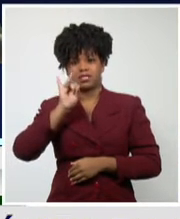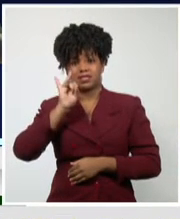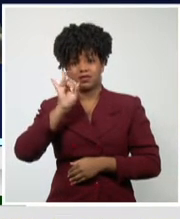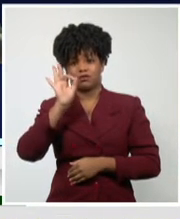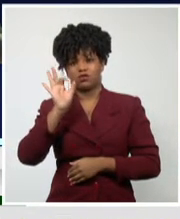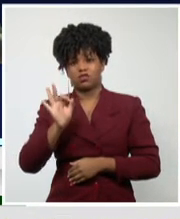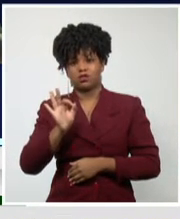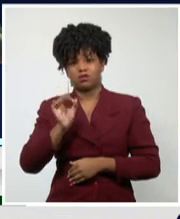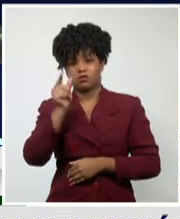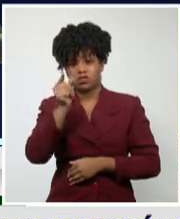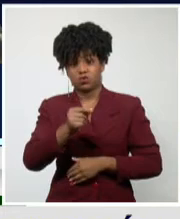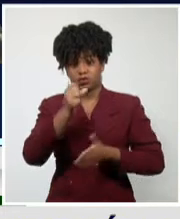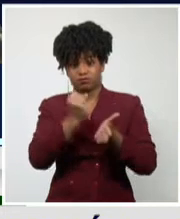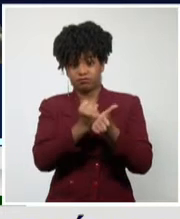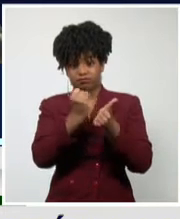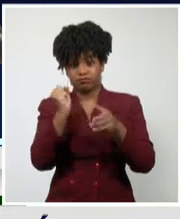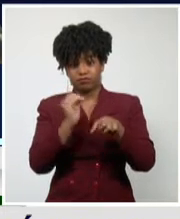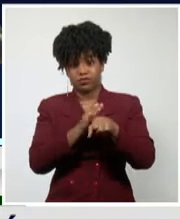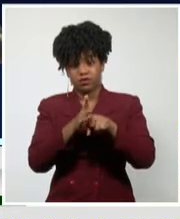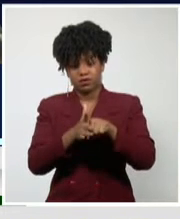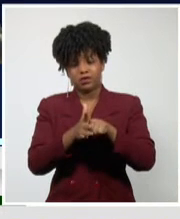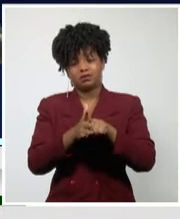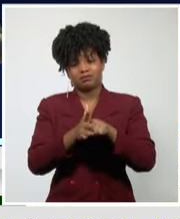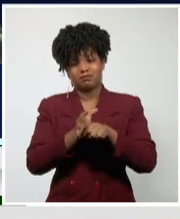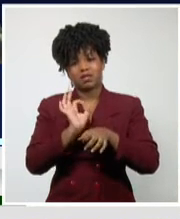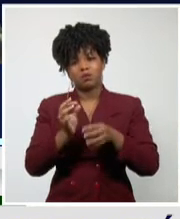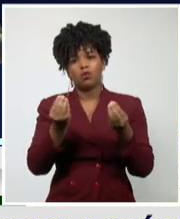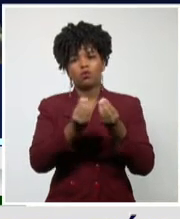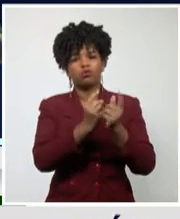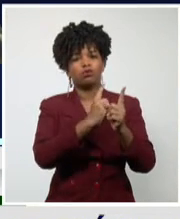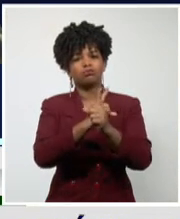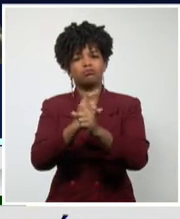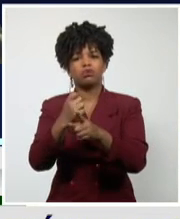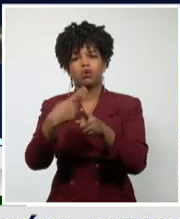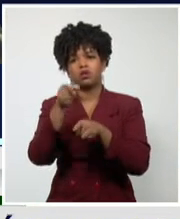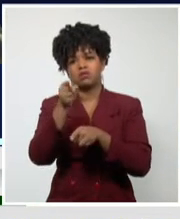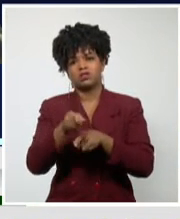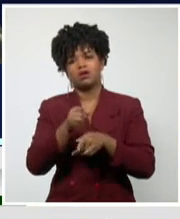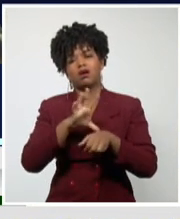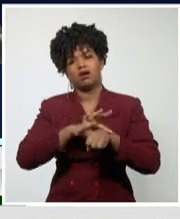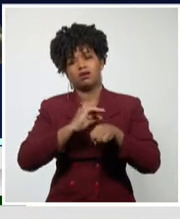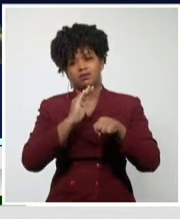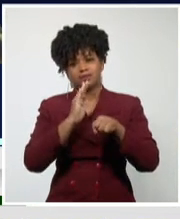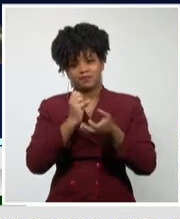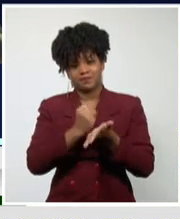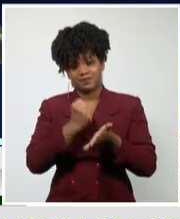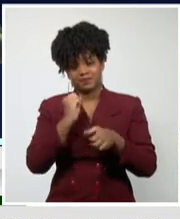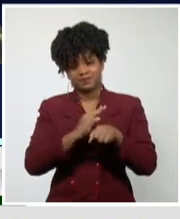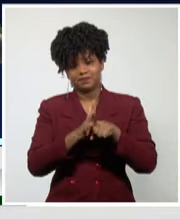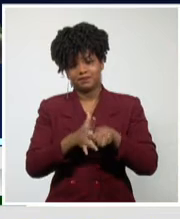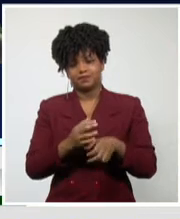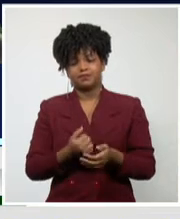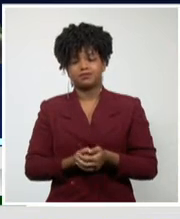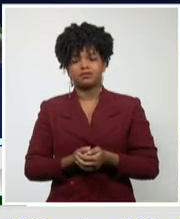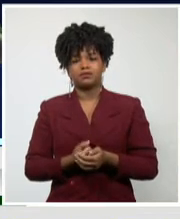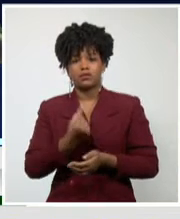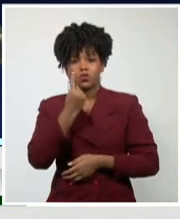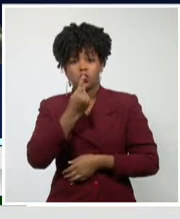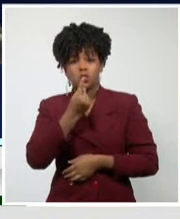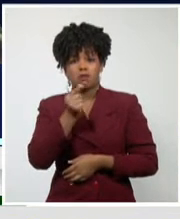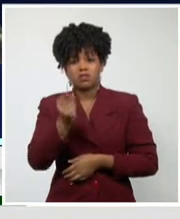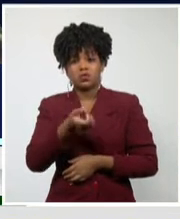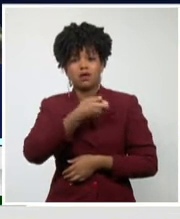confirmados pues son contactos de casos confirmados. En uno de los casos del día de ayer no se precisó la